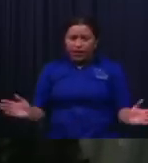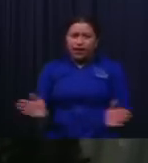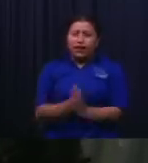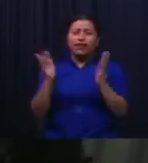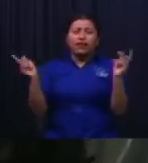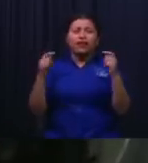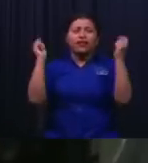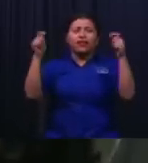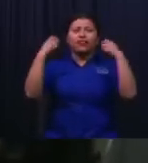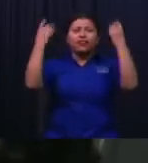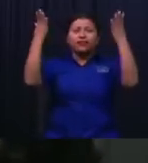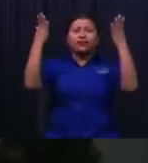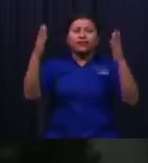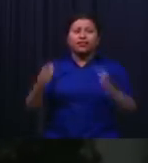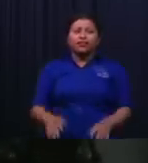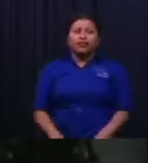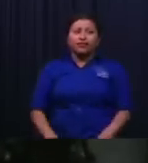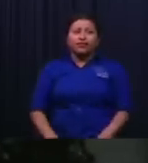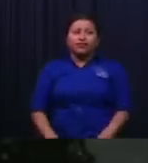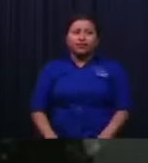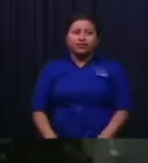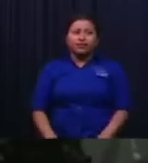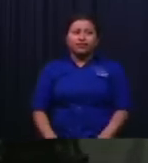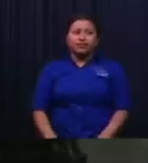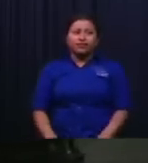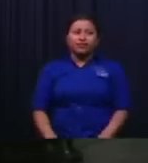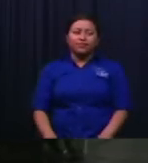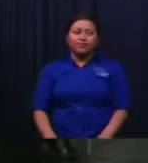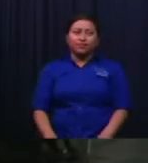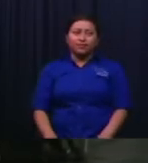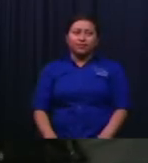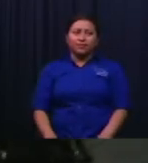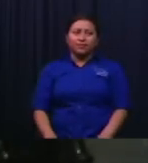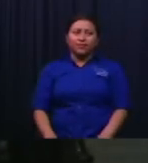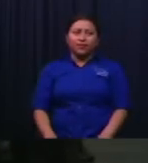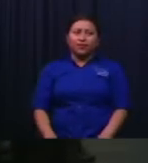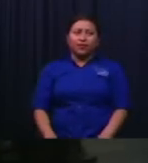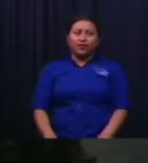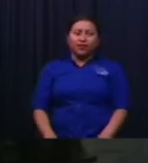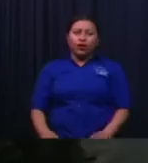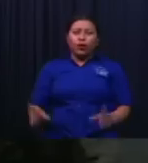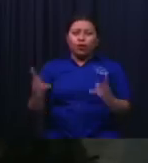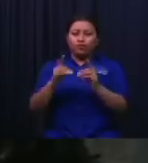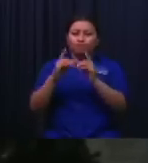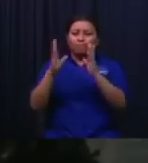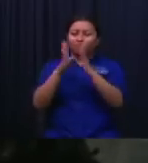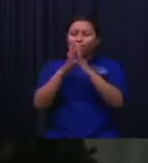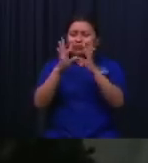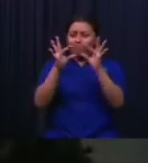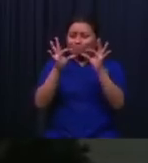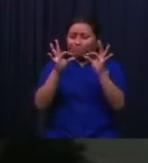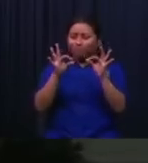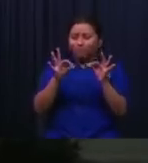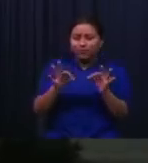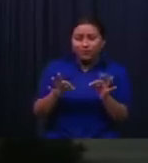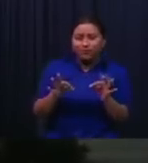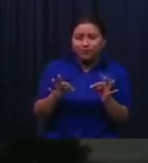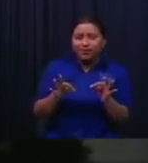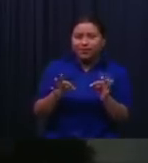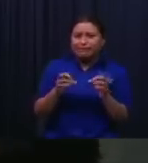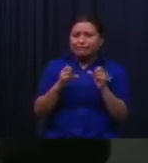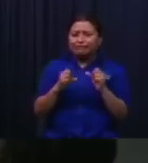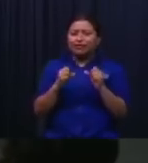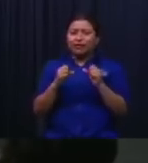Aleluya. Qué difícil terminar un servicio tan especial. Todos son especiales, pero donde